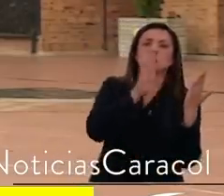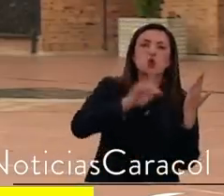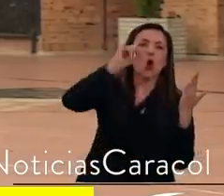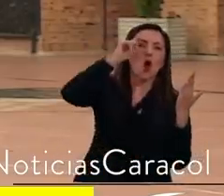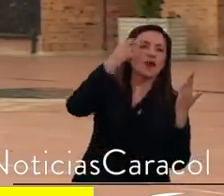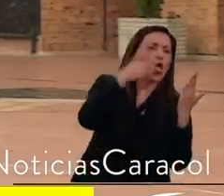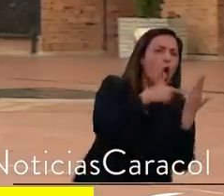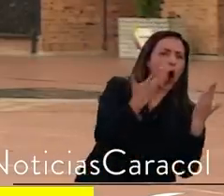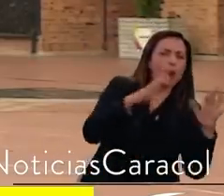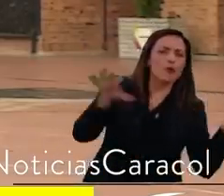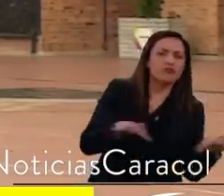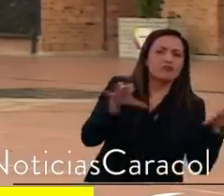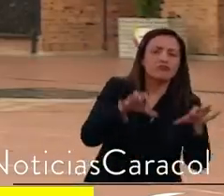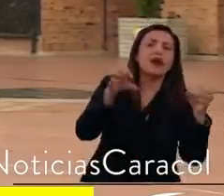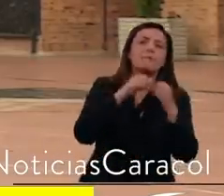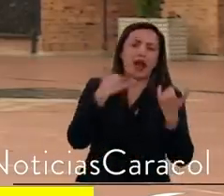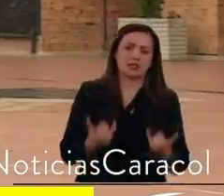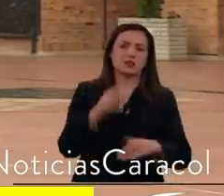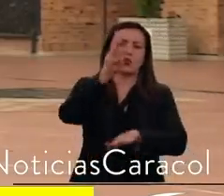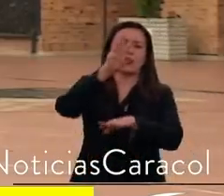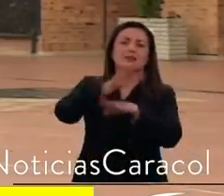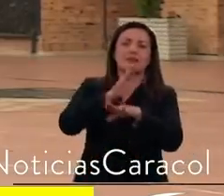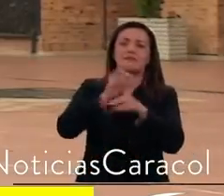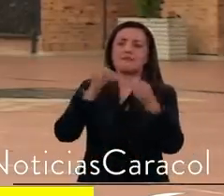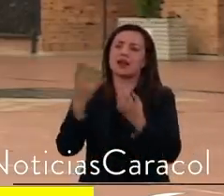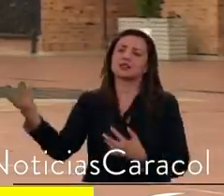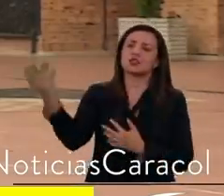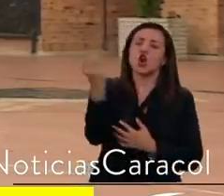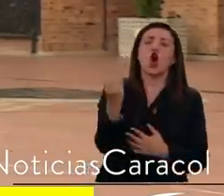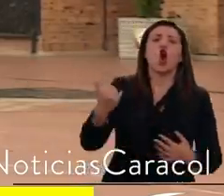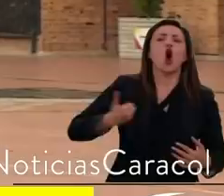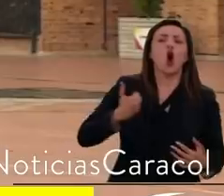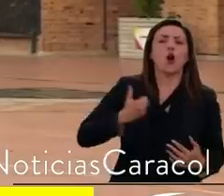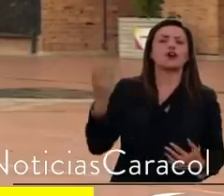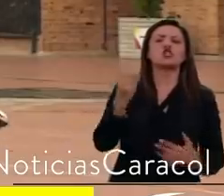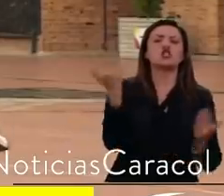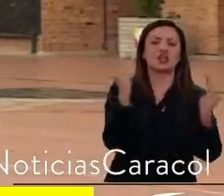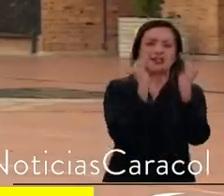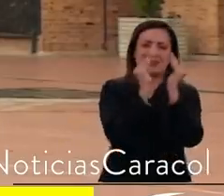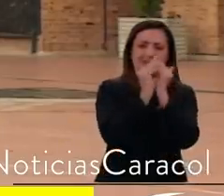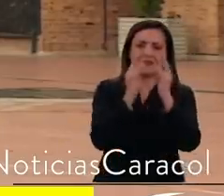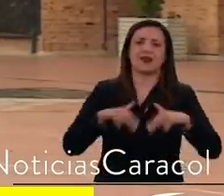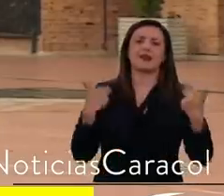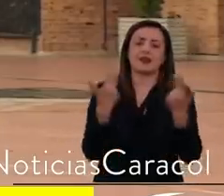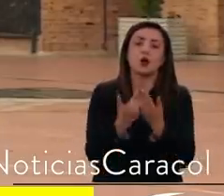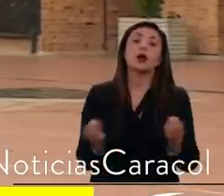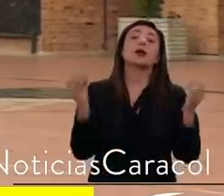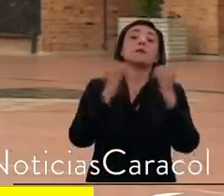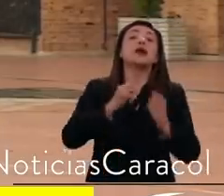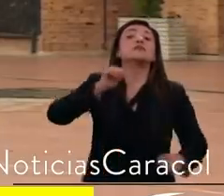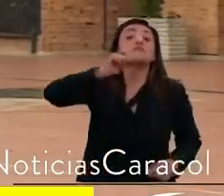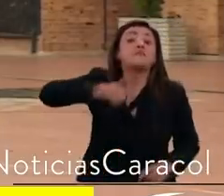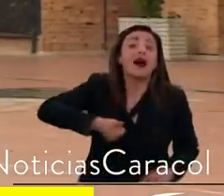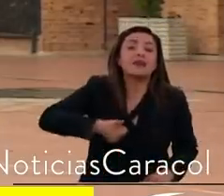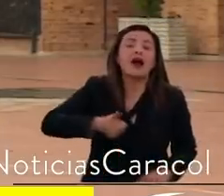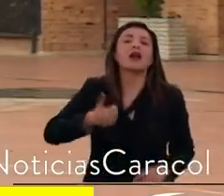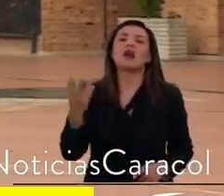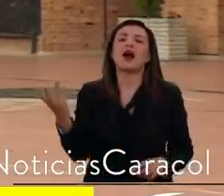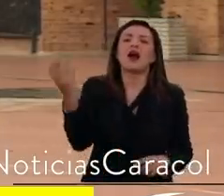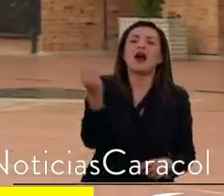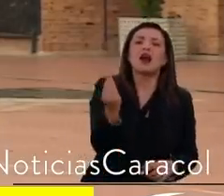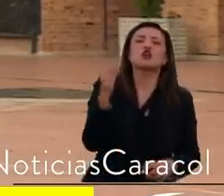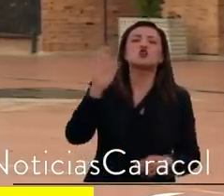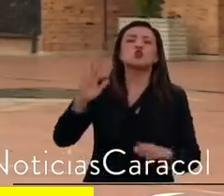continuar en horas de la tarde, a las 3 se va a reunir con un grupo de jóvenes en el ICBF y mañana va a ser el turno no solamente para todas